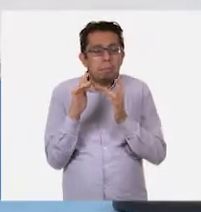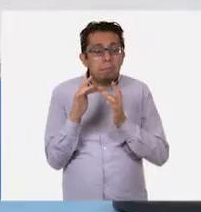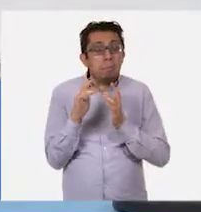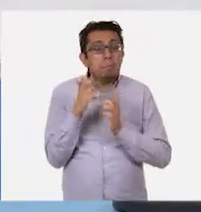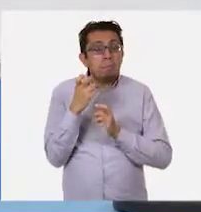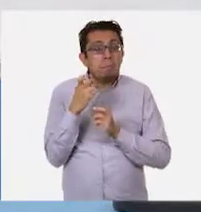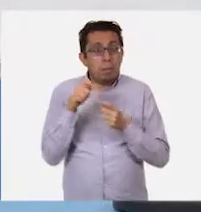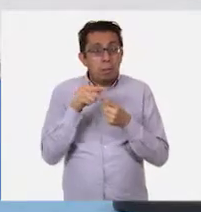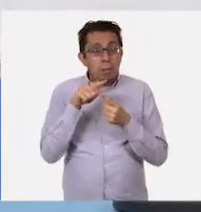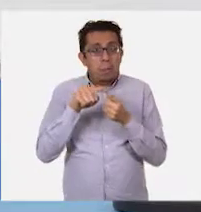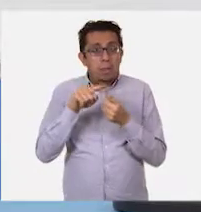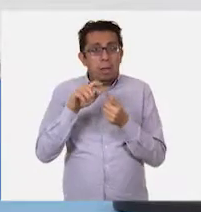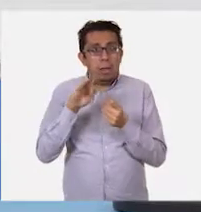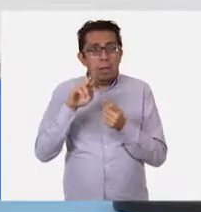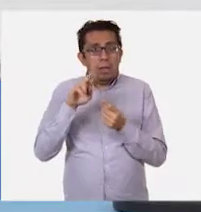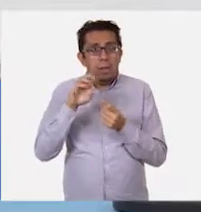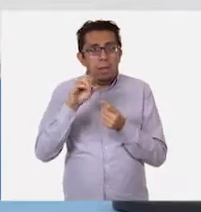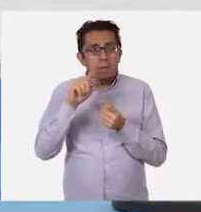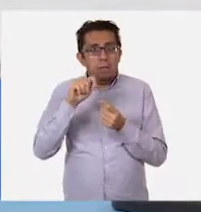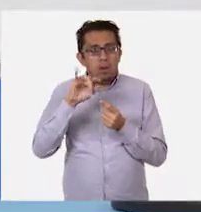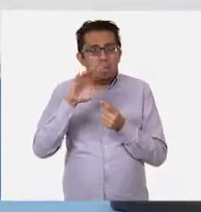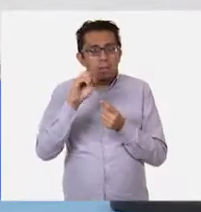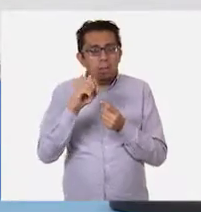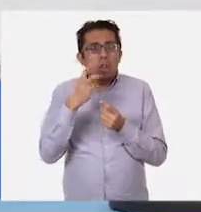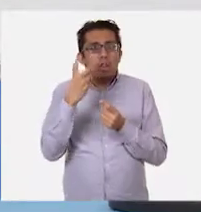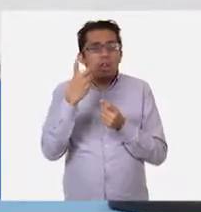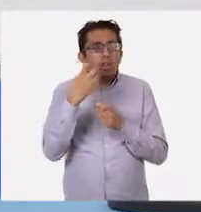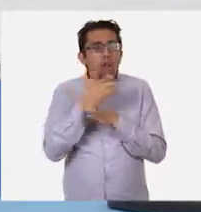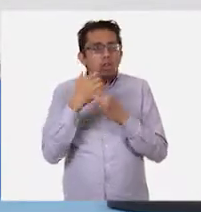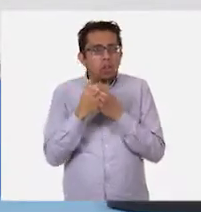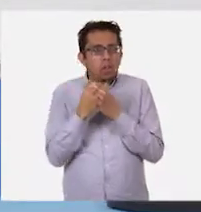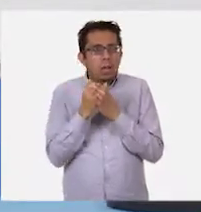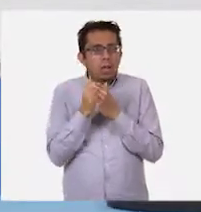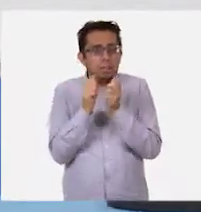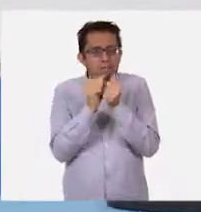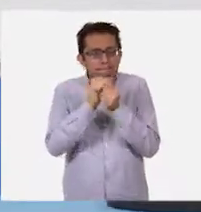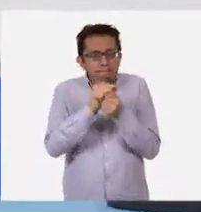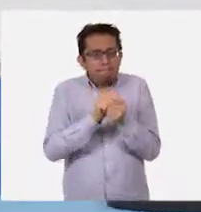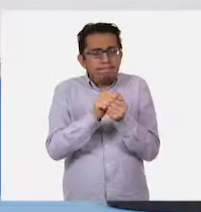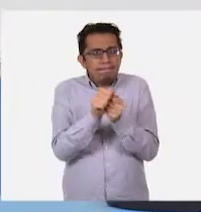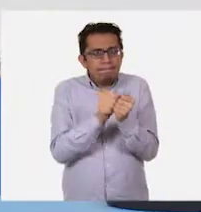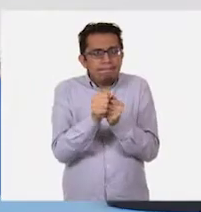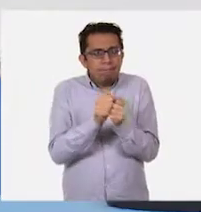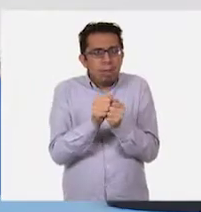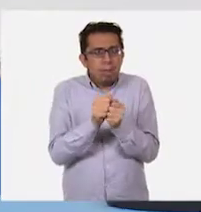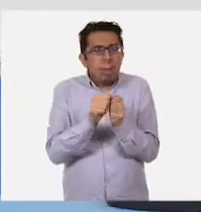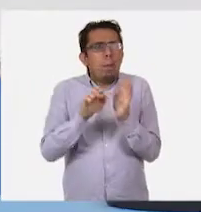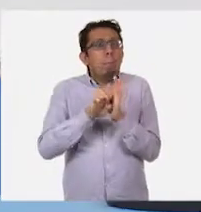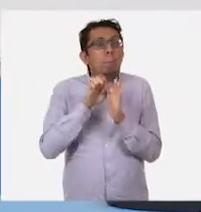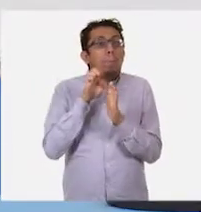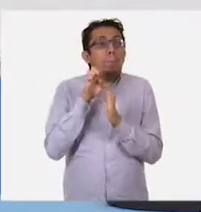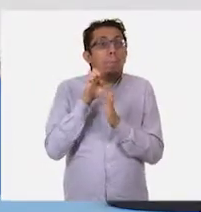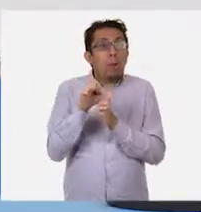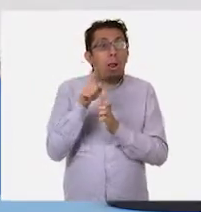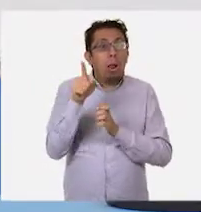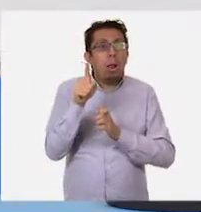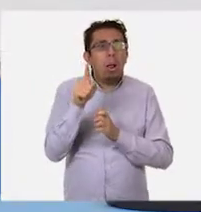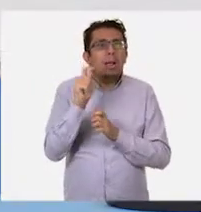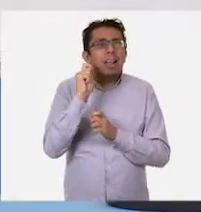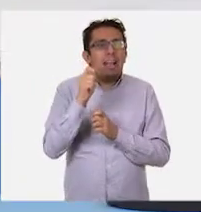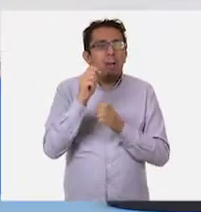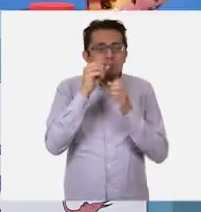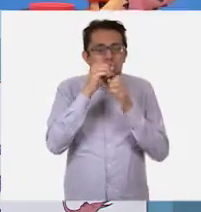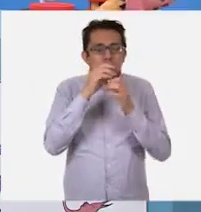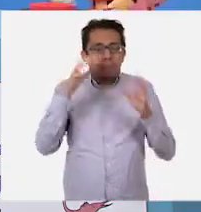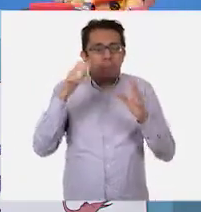frotación ocurre cuando se fricciona un cuerpo con otro. Por ejemplo, cuando usted frotó el globo con su